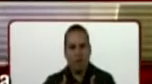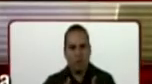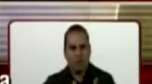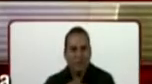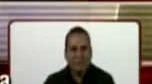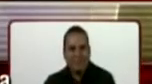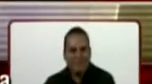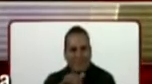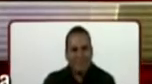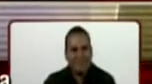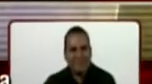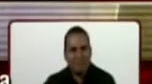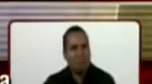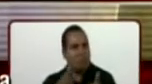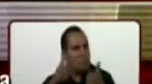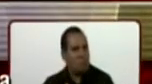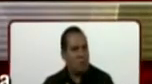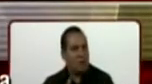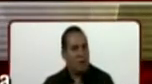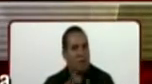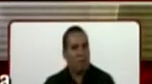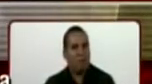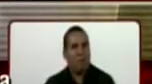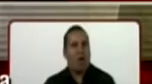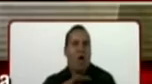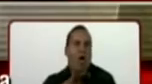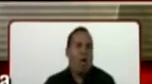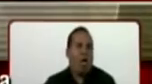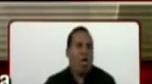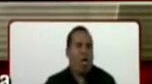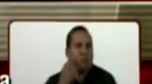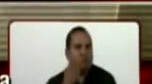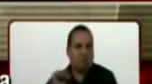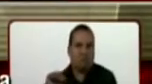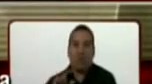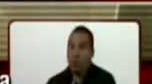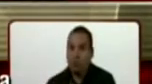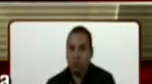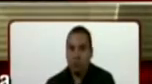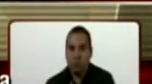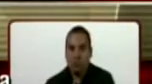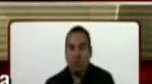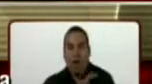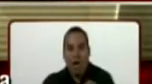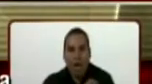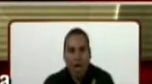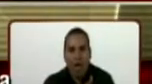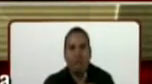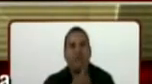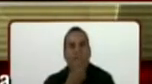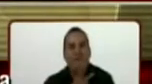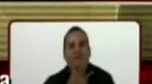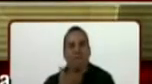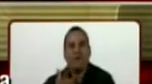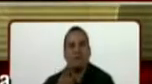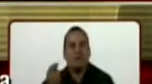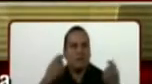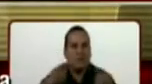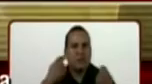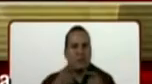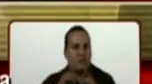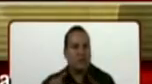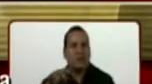pero no nos podemos descuidar. Hermanas y hermanos, jefes de los 23 comandos de campaña